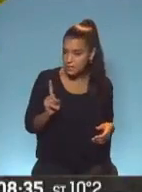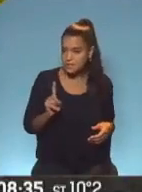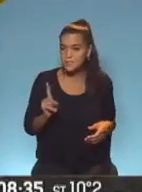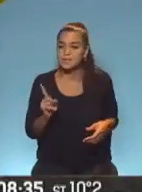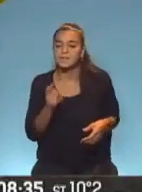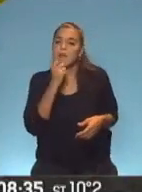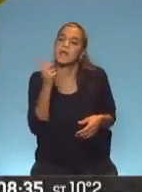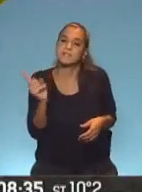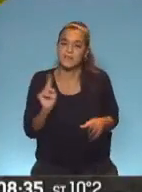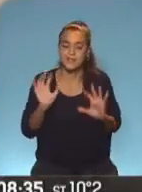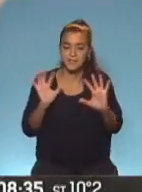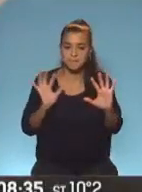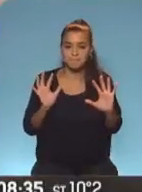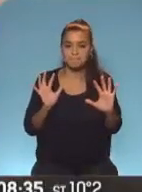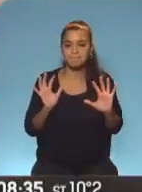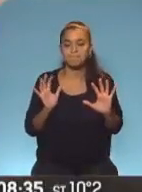fácil